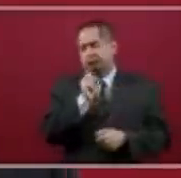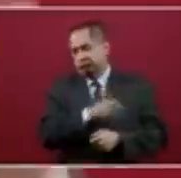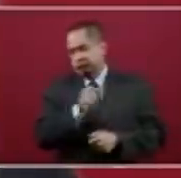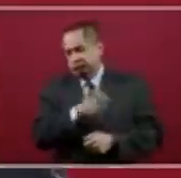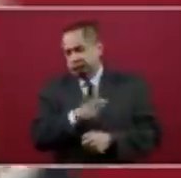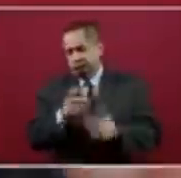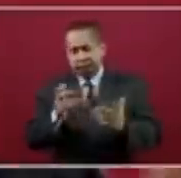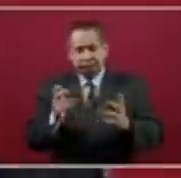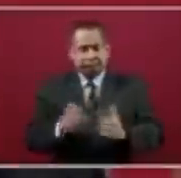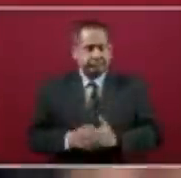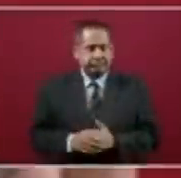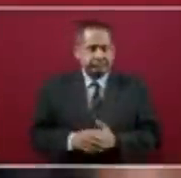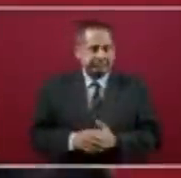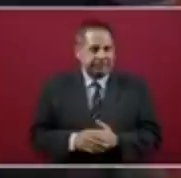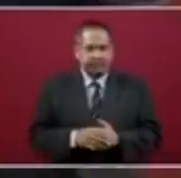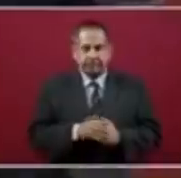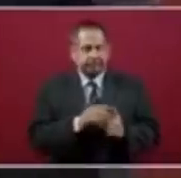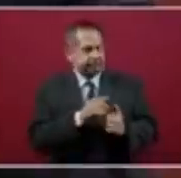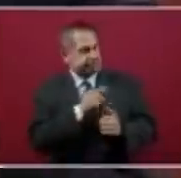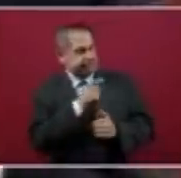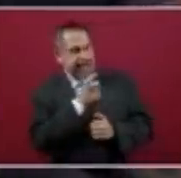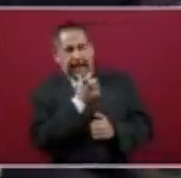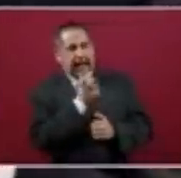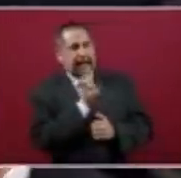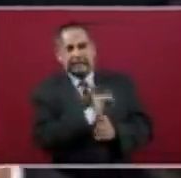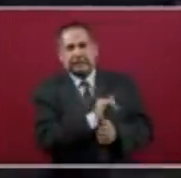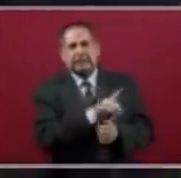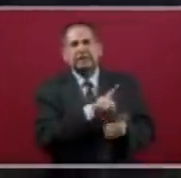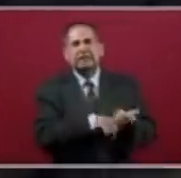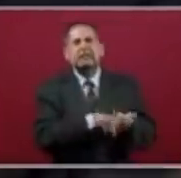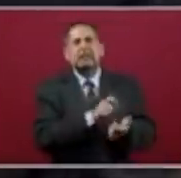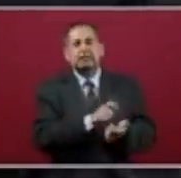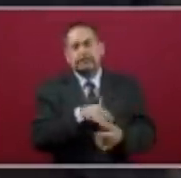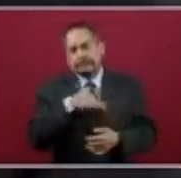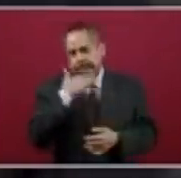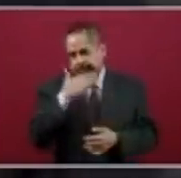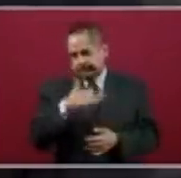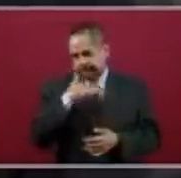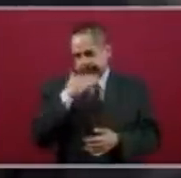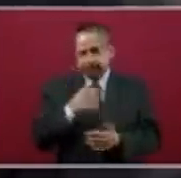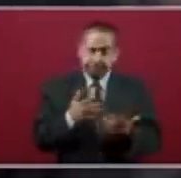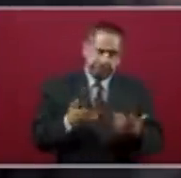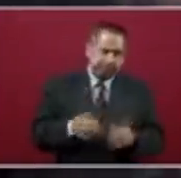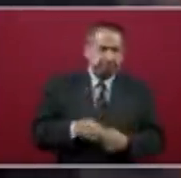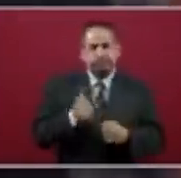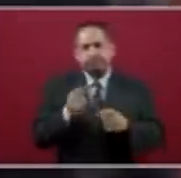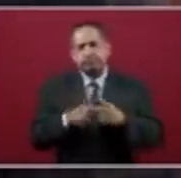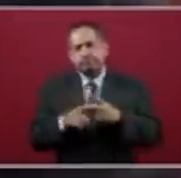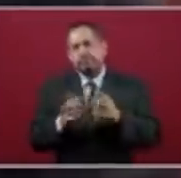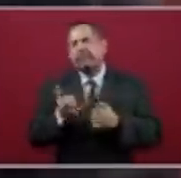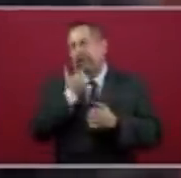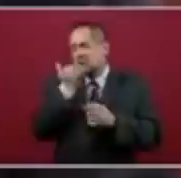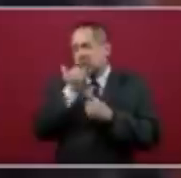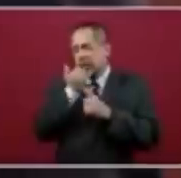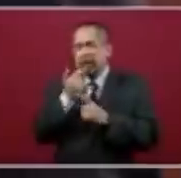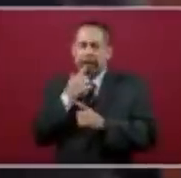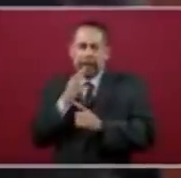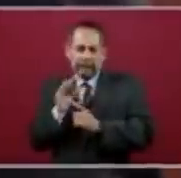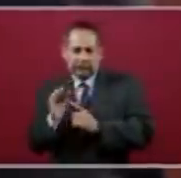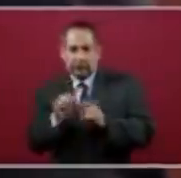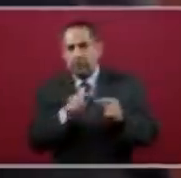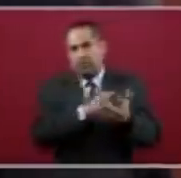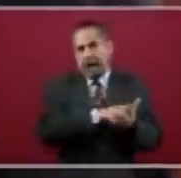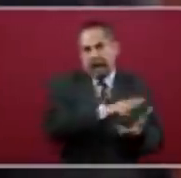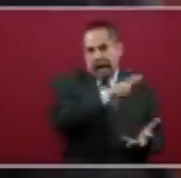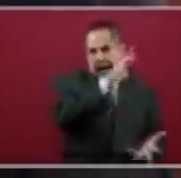O sea, el distintivo fue la corrupción. Pero otro error menor en comparación